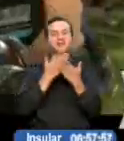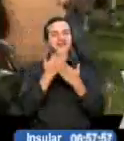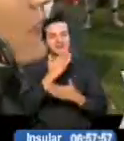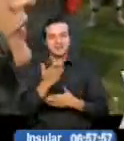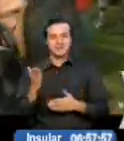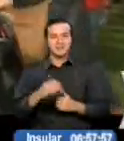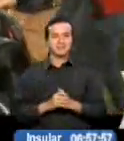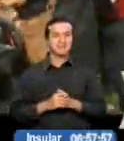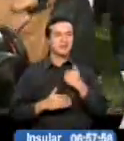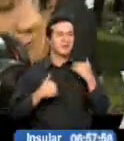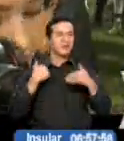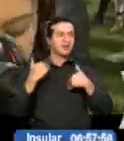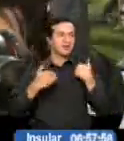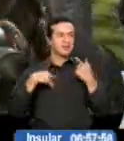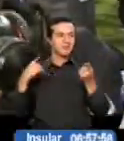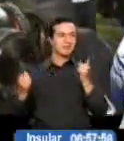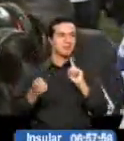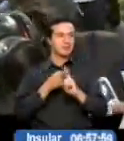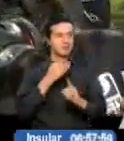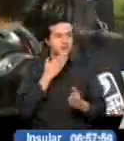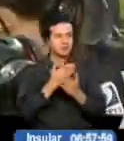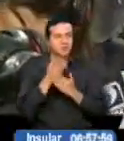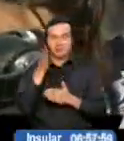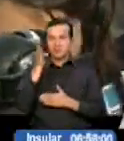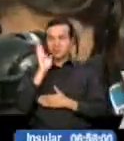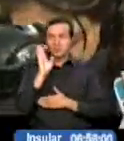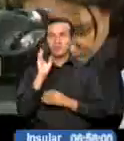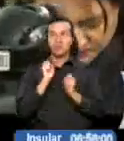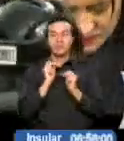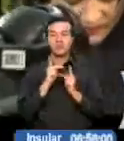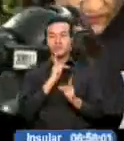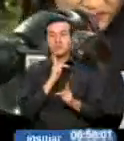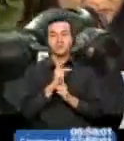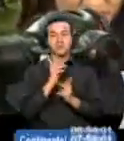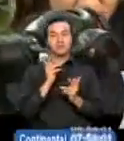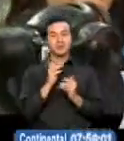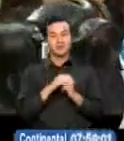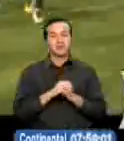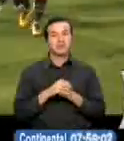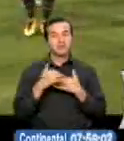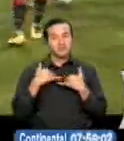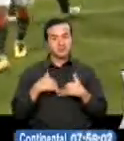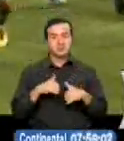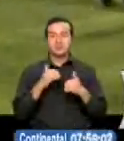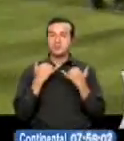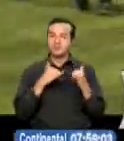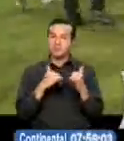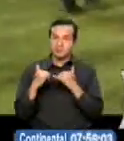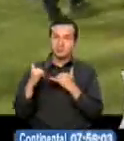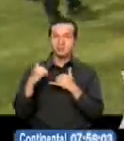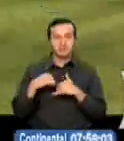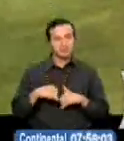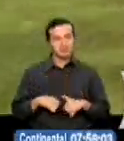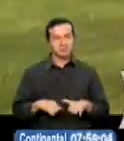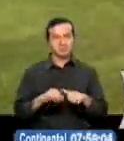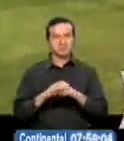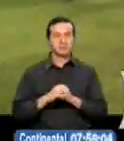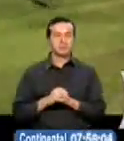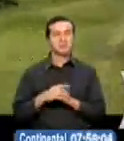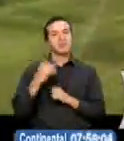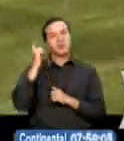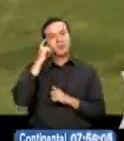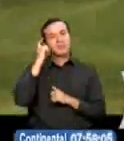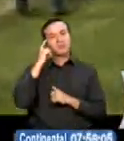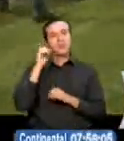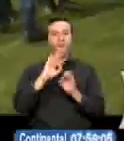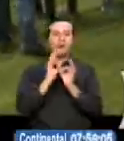ustedes. Contento, feliz. Primero quiero agradecerle a Dios porque me da esta oportunidad de seguir en el campo de juego, de poder jugarlo. Y creo que a mi